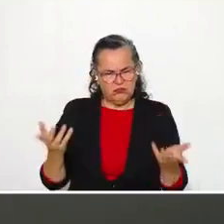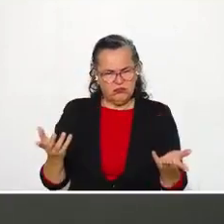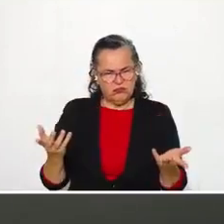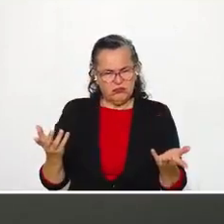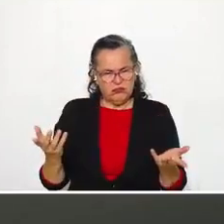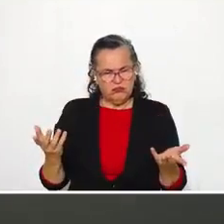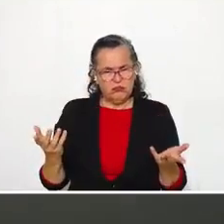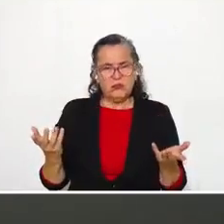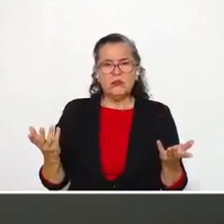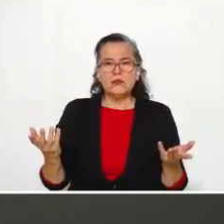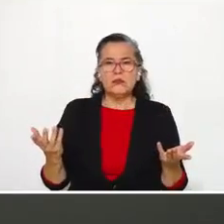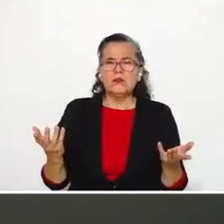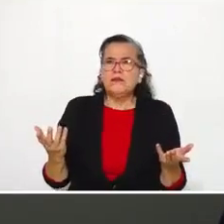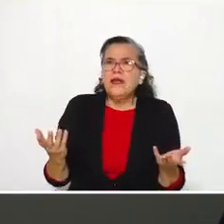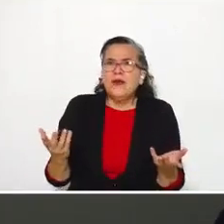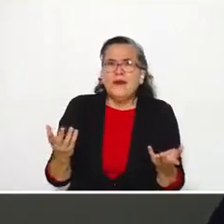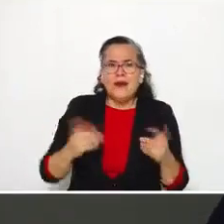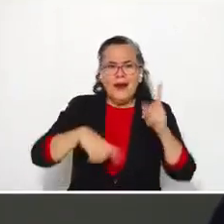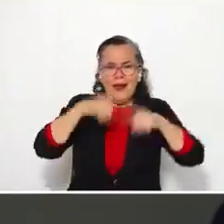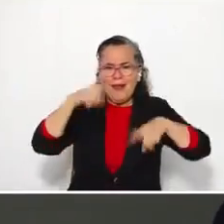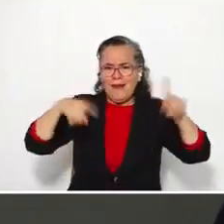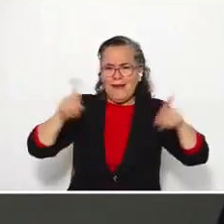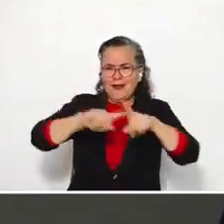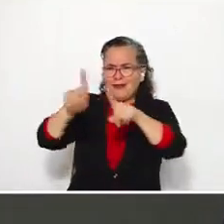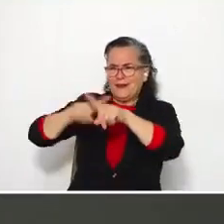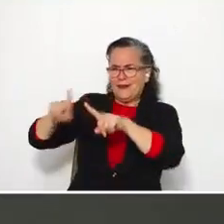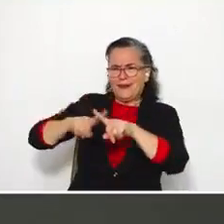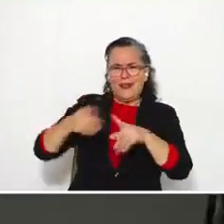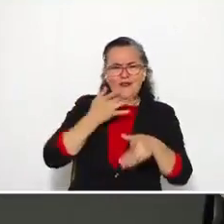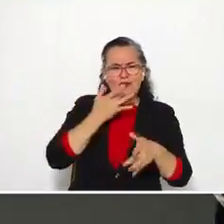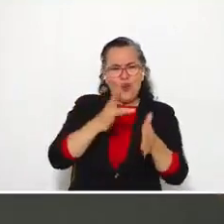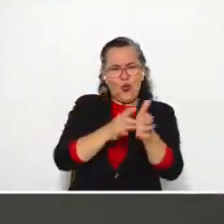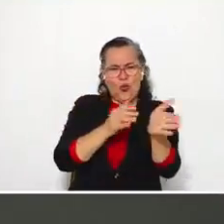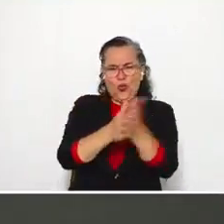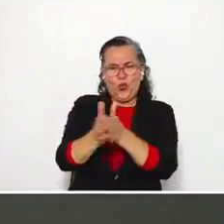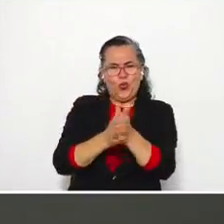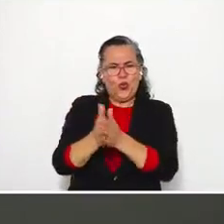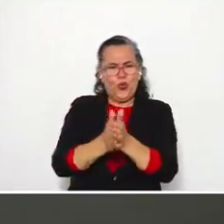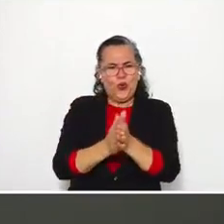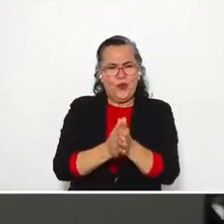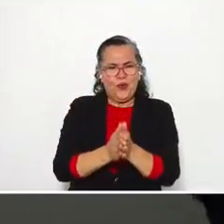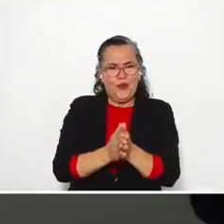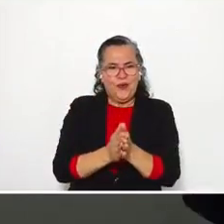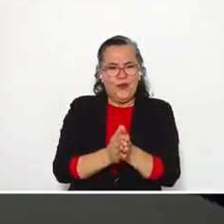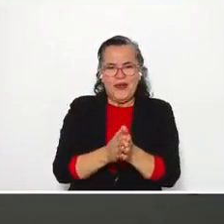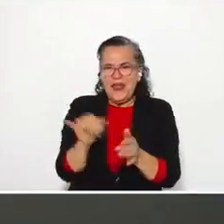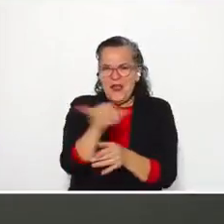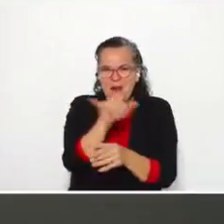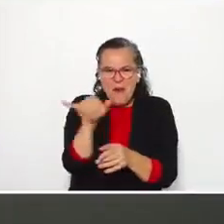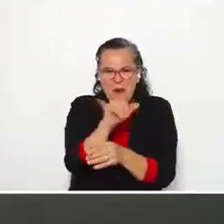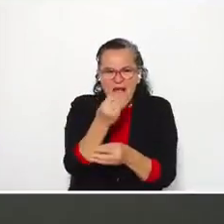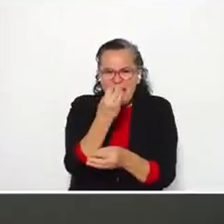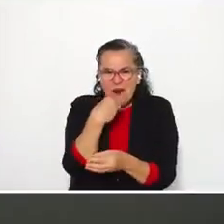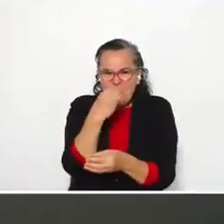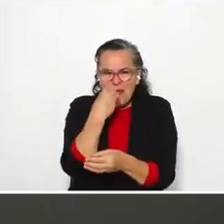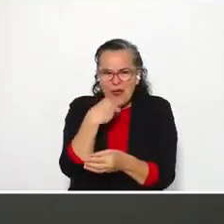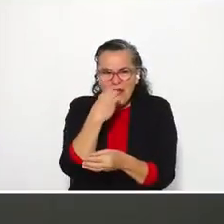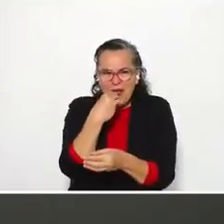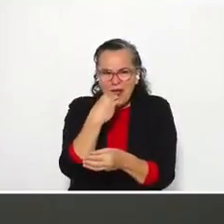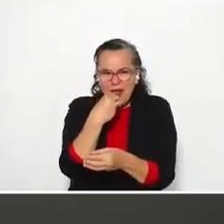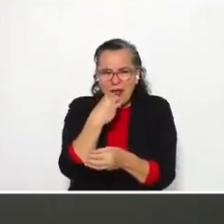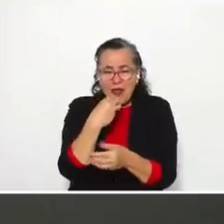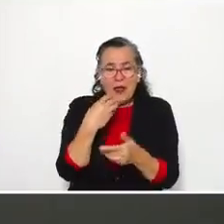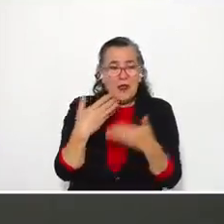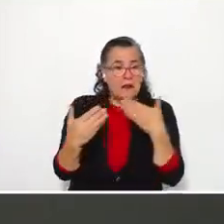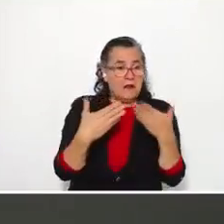¿Y qué más riqueza que la diversidad? Digamos, hasta en las comidas, ¿verdad? Tal vez no estamos acostumbrados a la